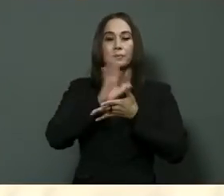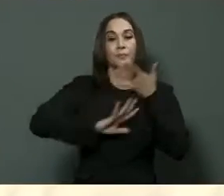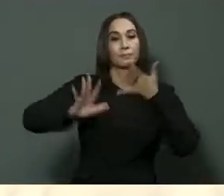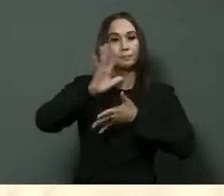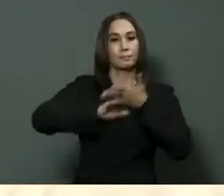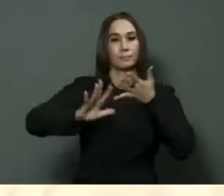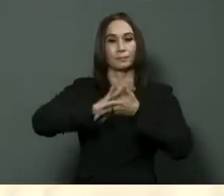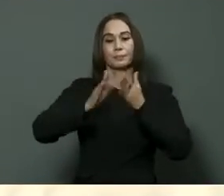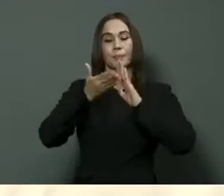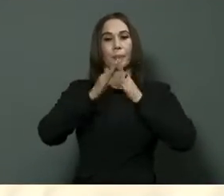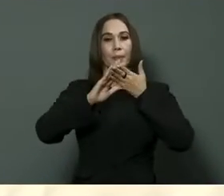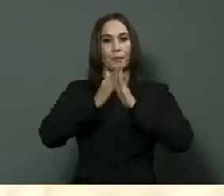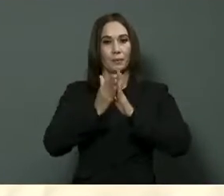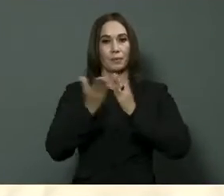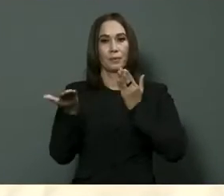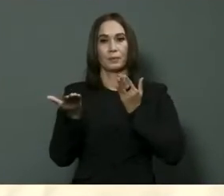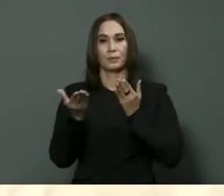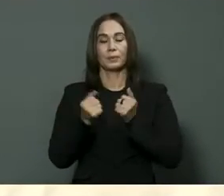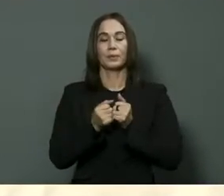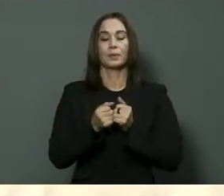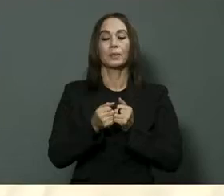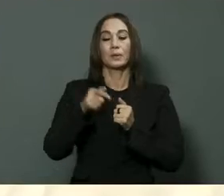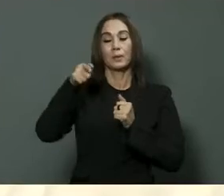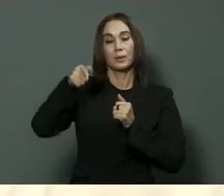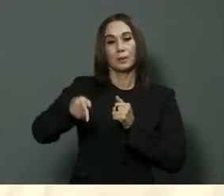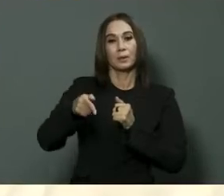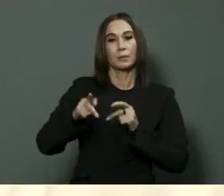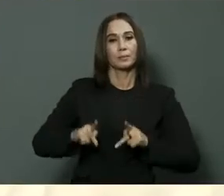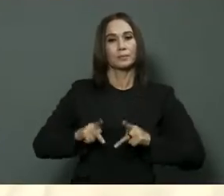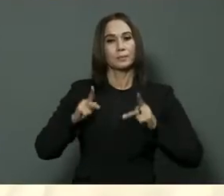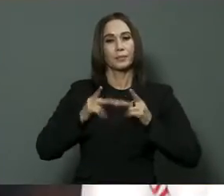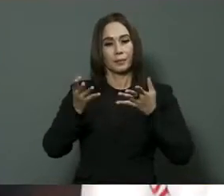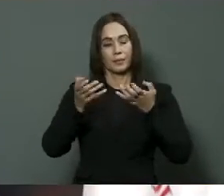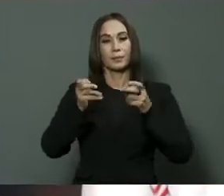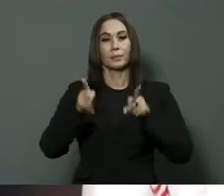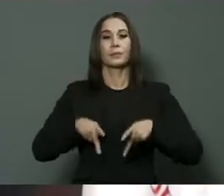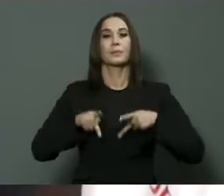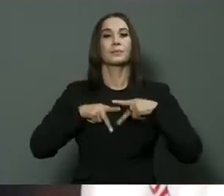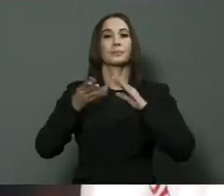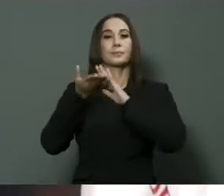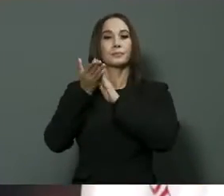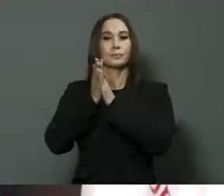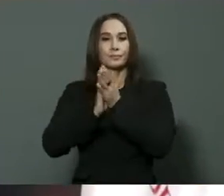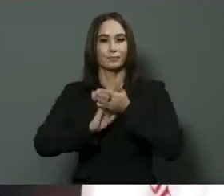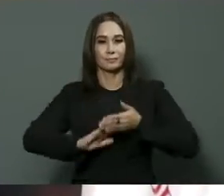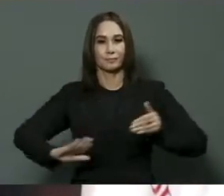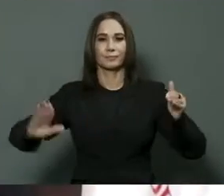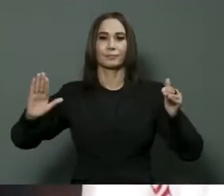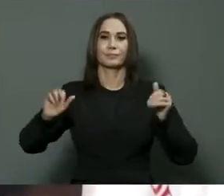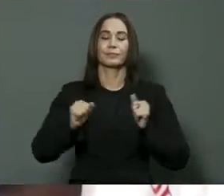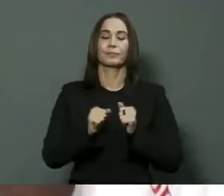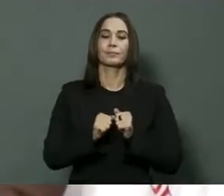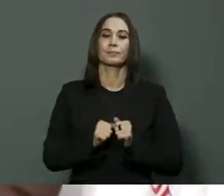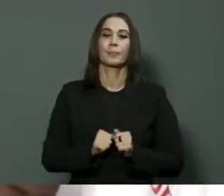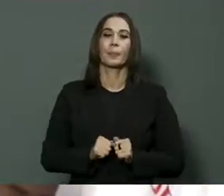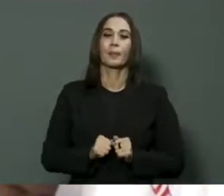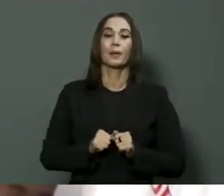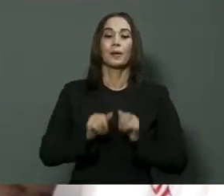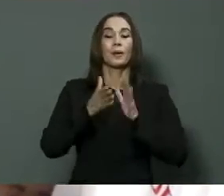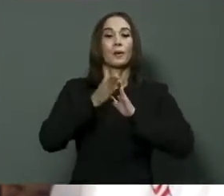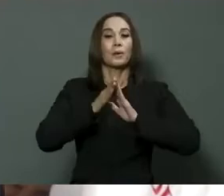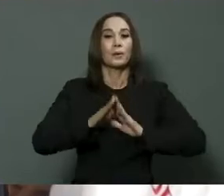ciudadana de un pueblo que desea y debe vivir en paz, armonía y